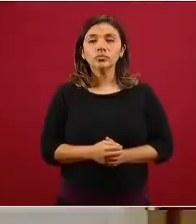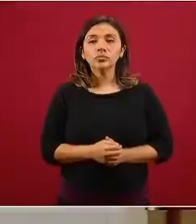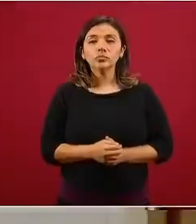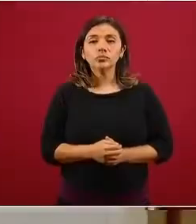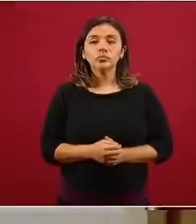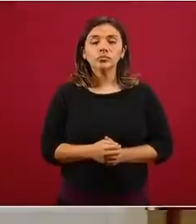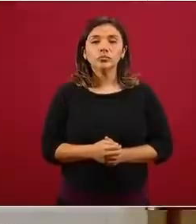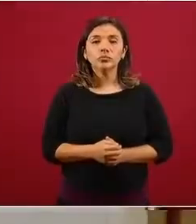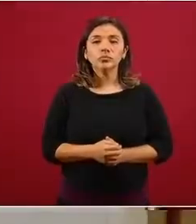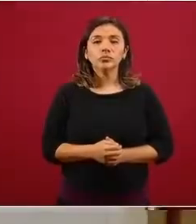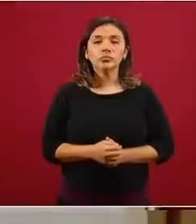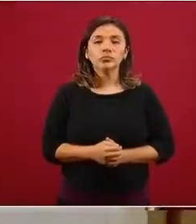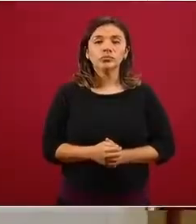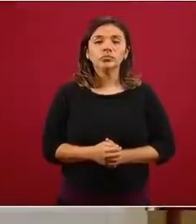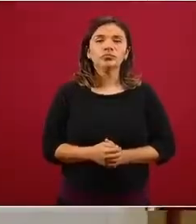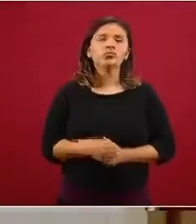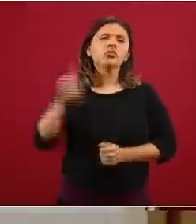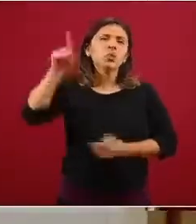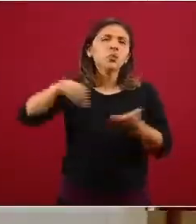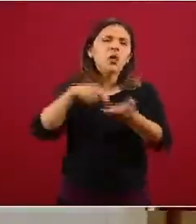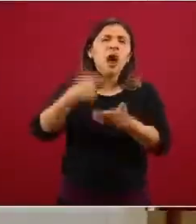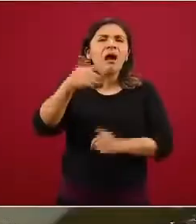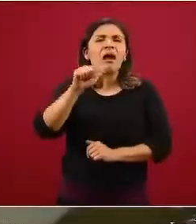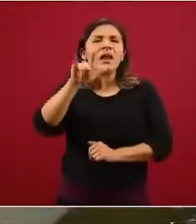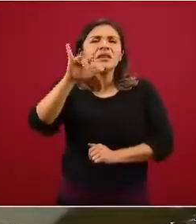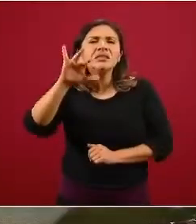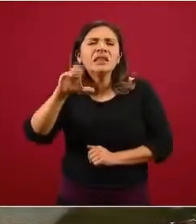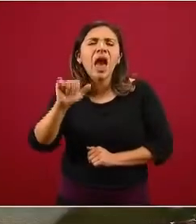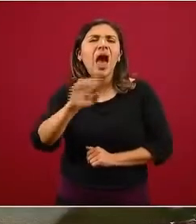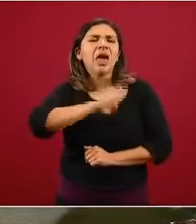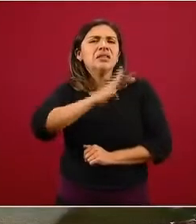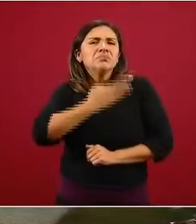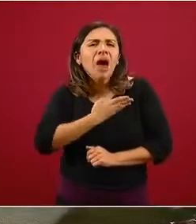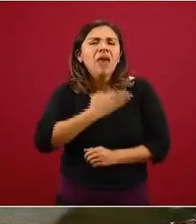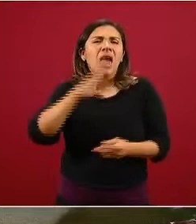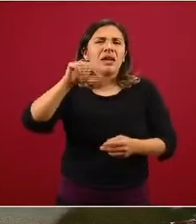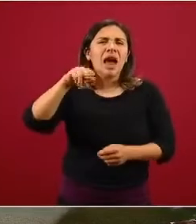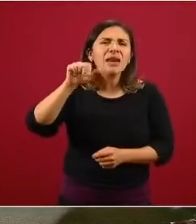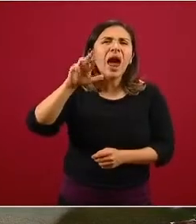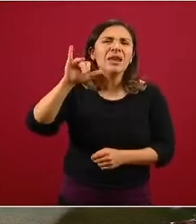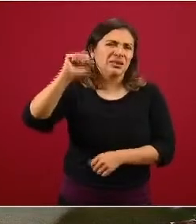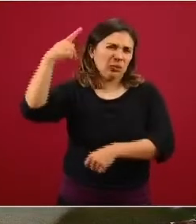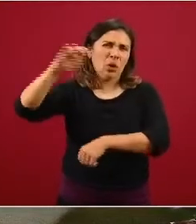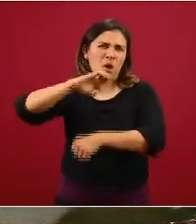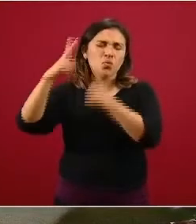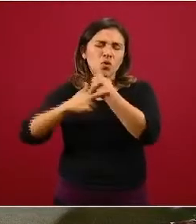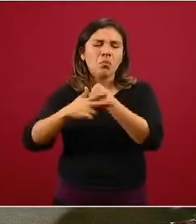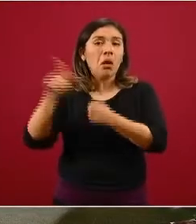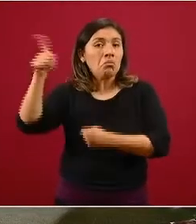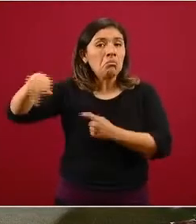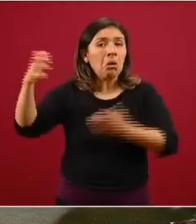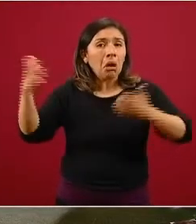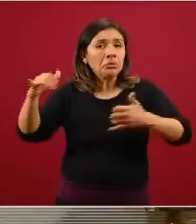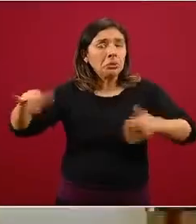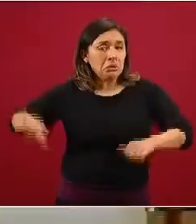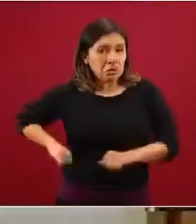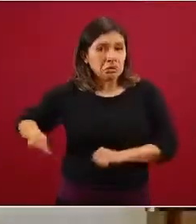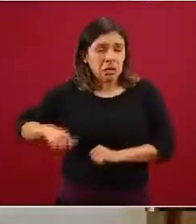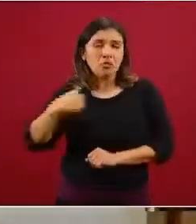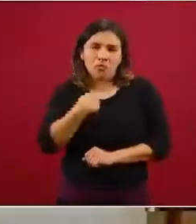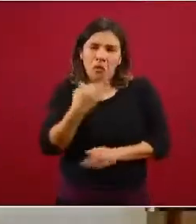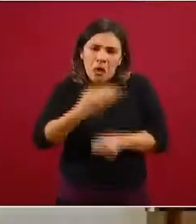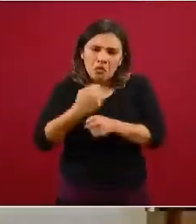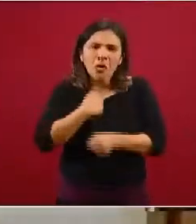Los compañeros en Galicia, en Canarias, en Aragón, en España, hicieron algo muy interesante y en ese sentido yo conmino a la